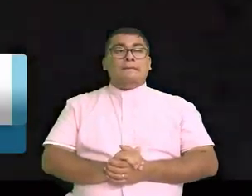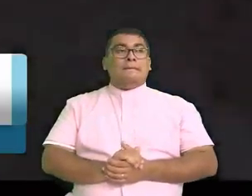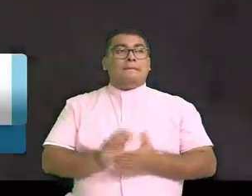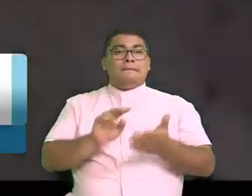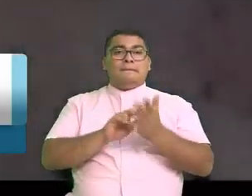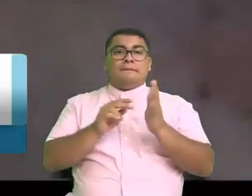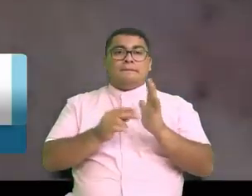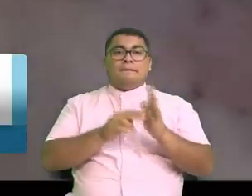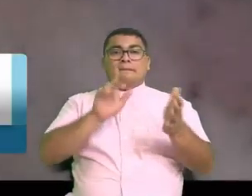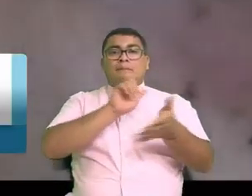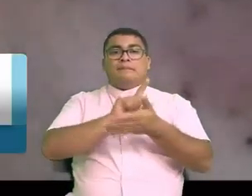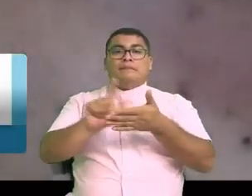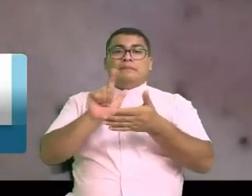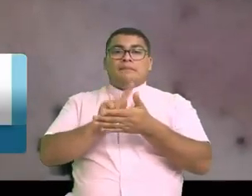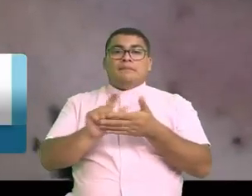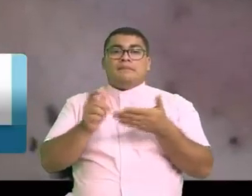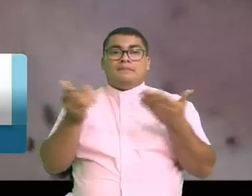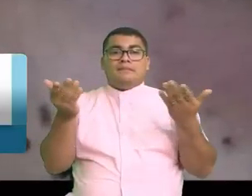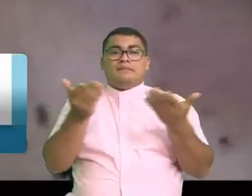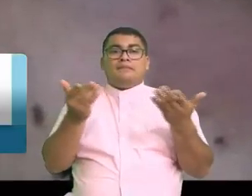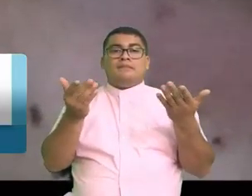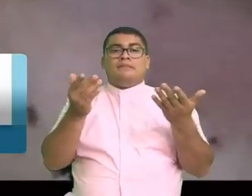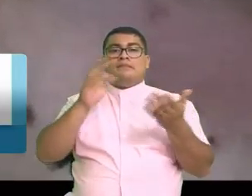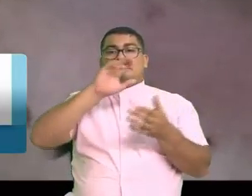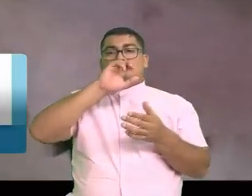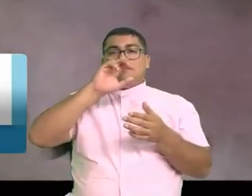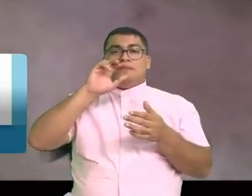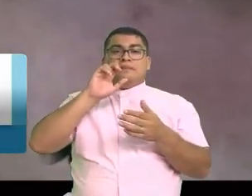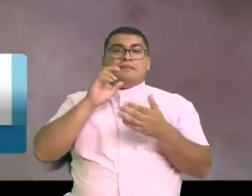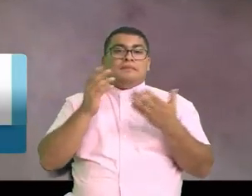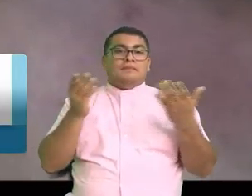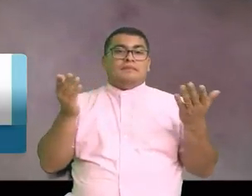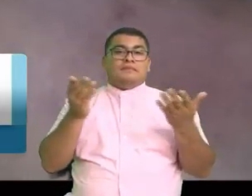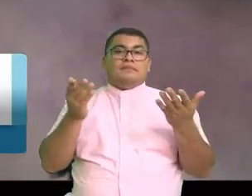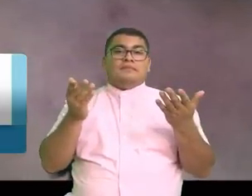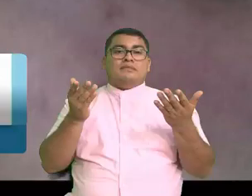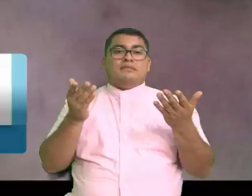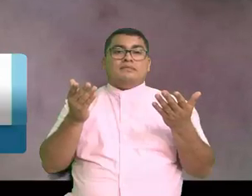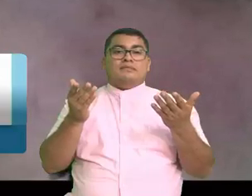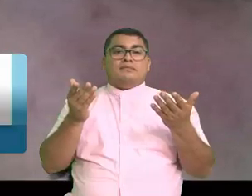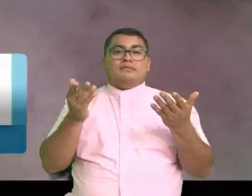Desinfectar un poco esa mucosa respiratoria que está